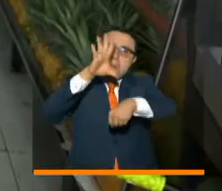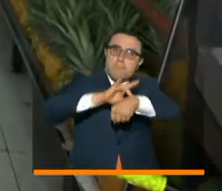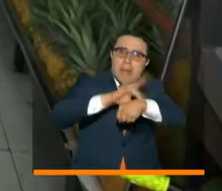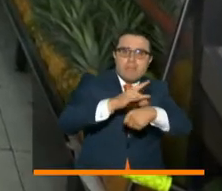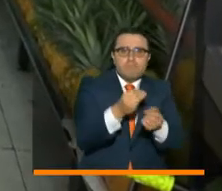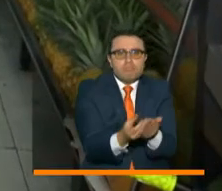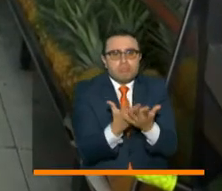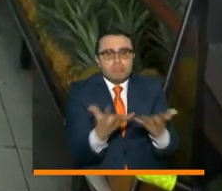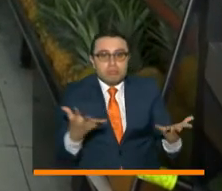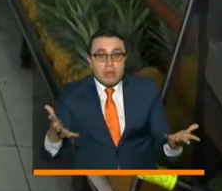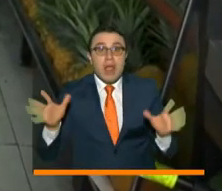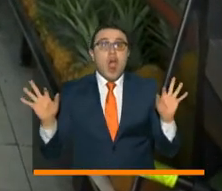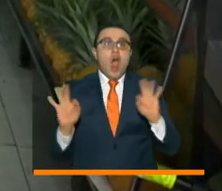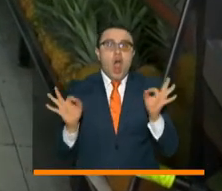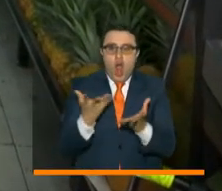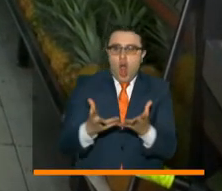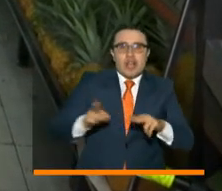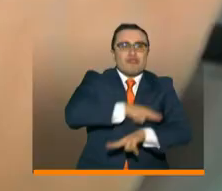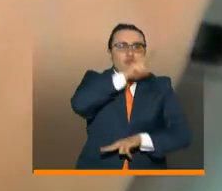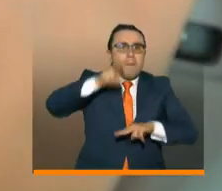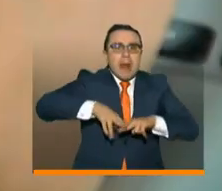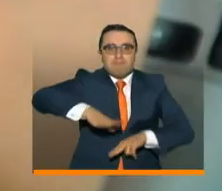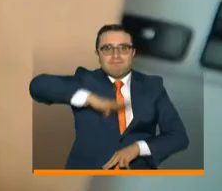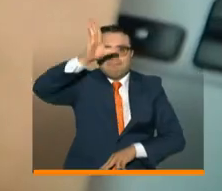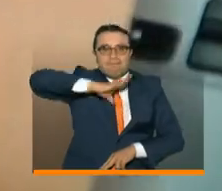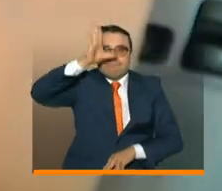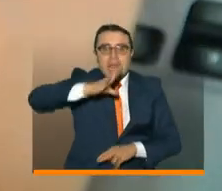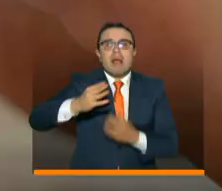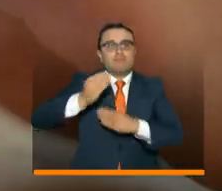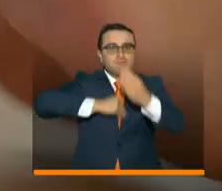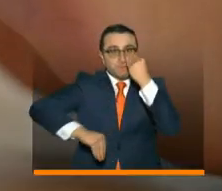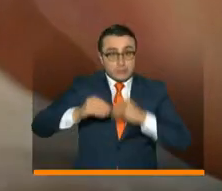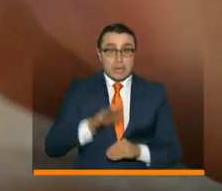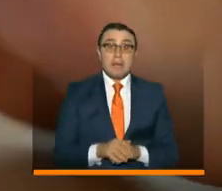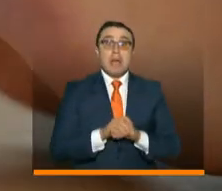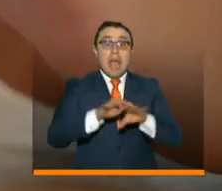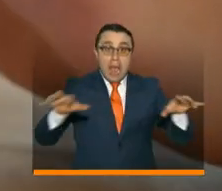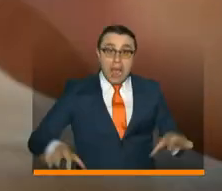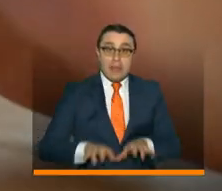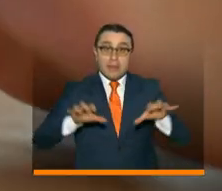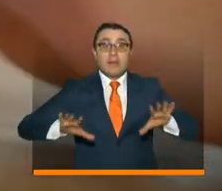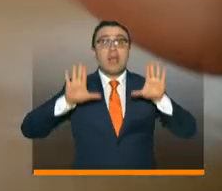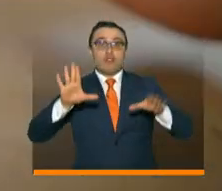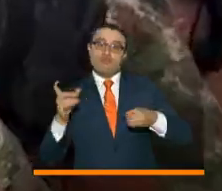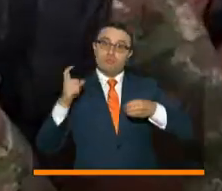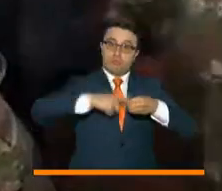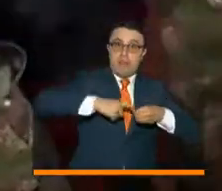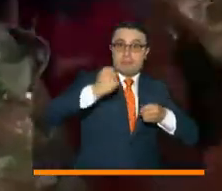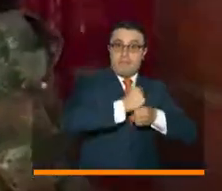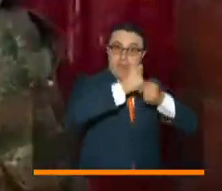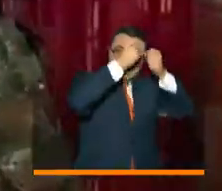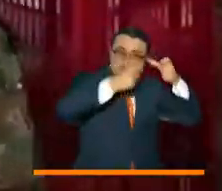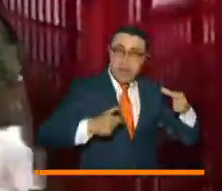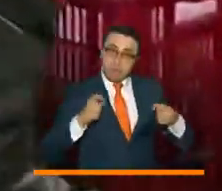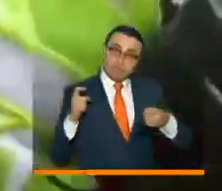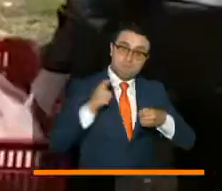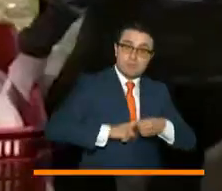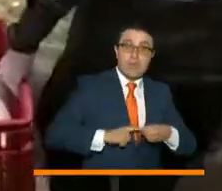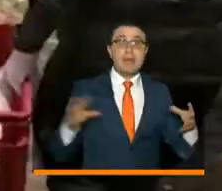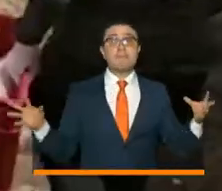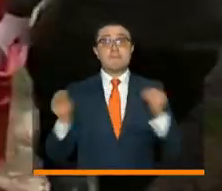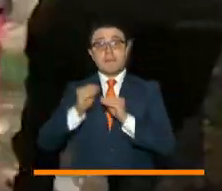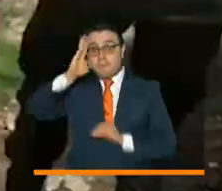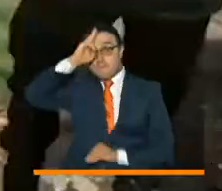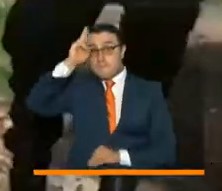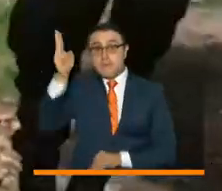y mercancías de ordinario consumo en la población, las actividades de los servidores públicos y contratistas del Estado, las actividades de las fuerzas